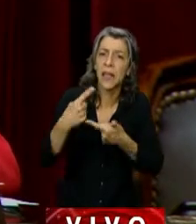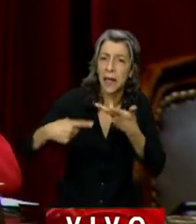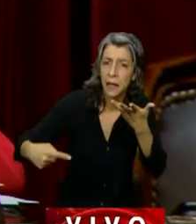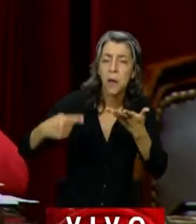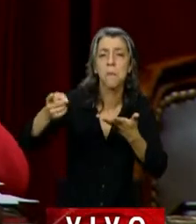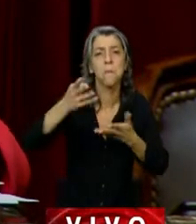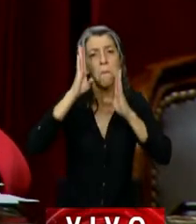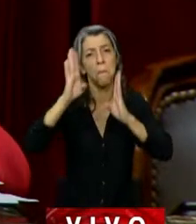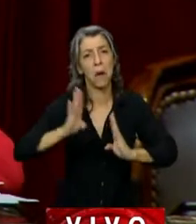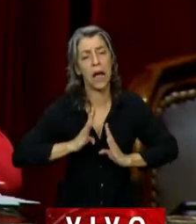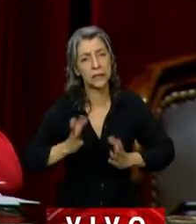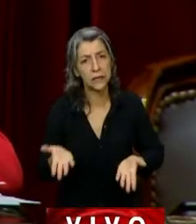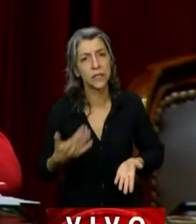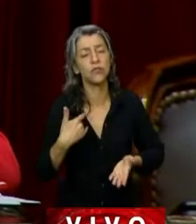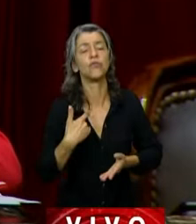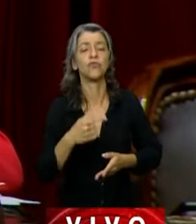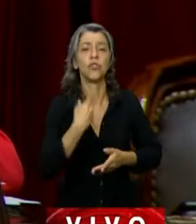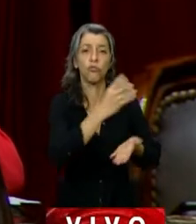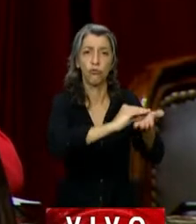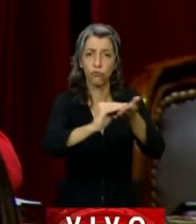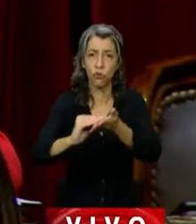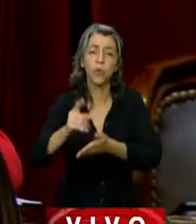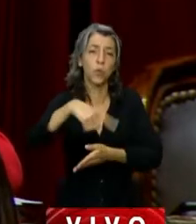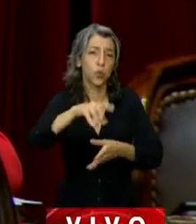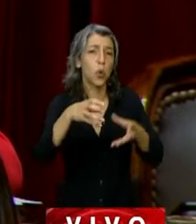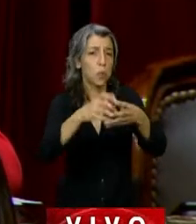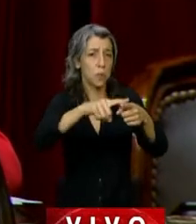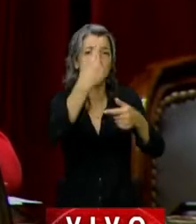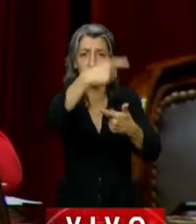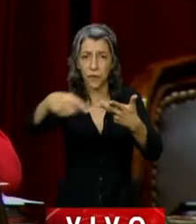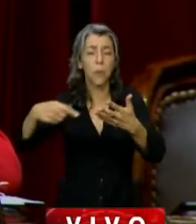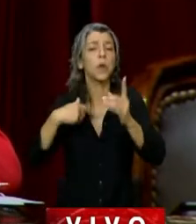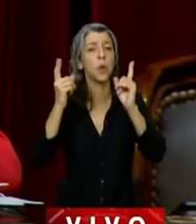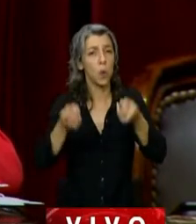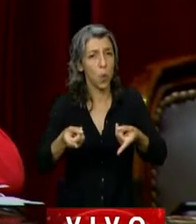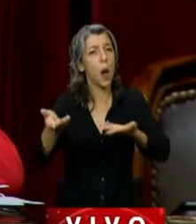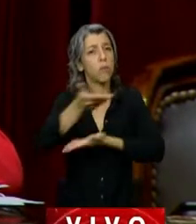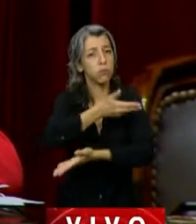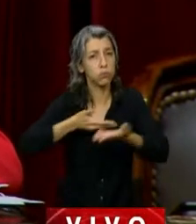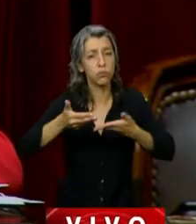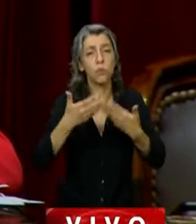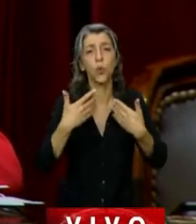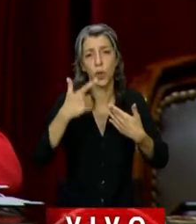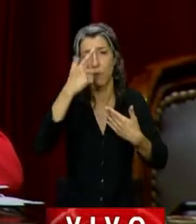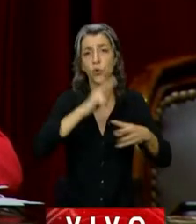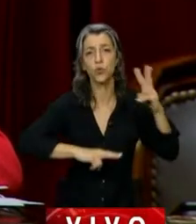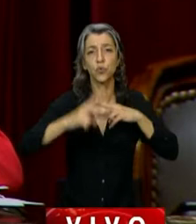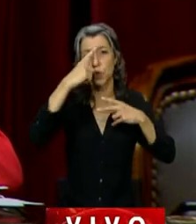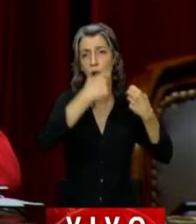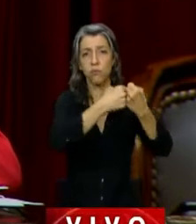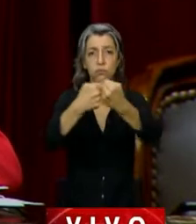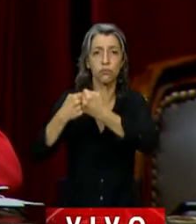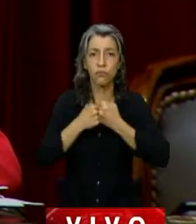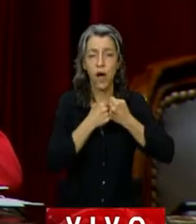diputados nacionales, más allá de los espacios políticos de pertenencia, hemos logrado consensuar una